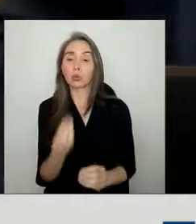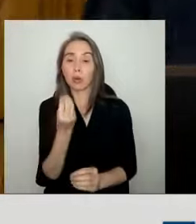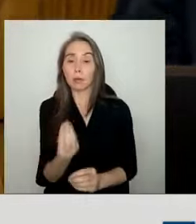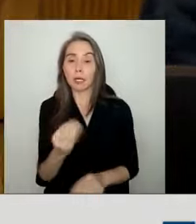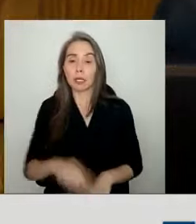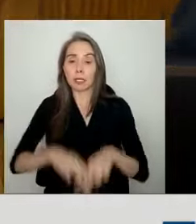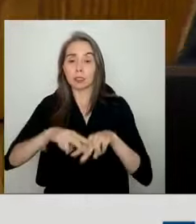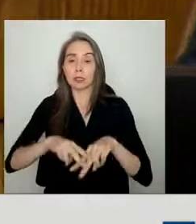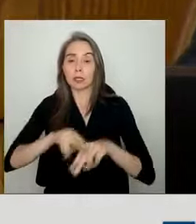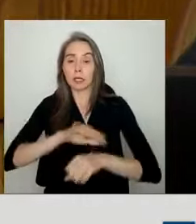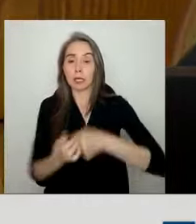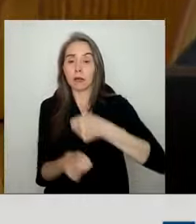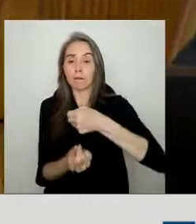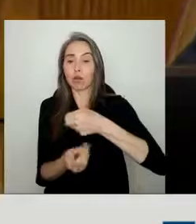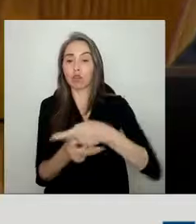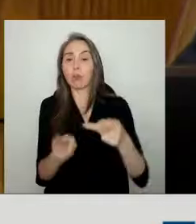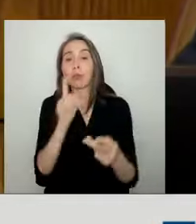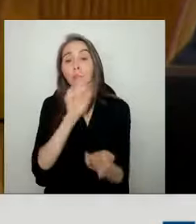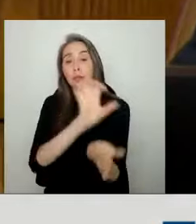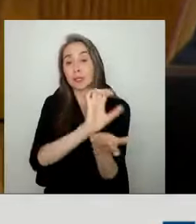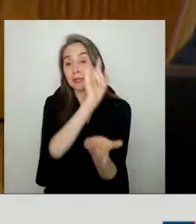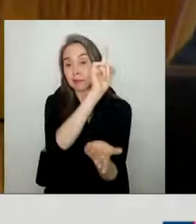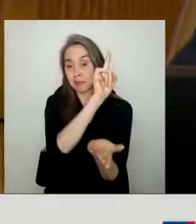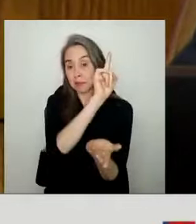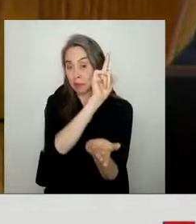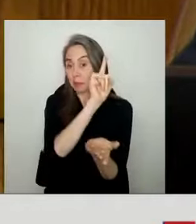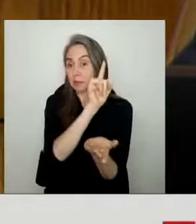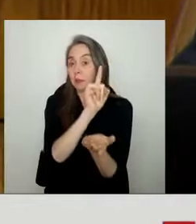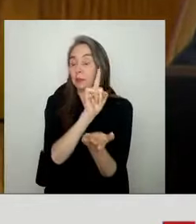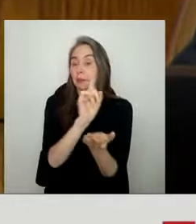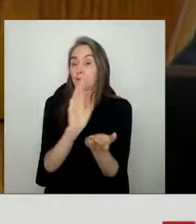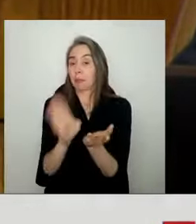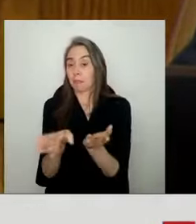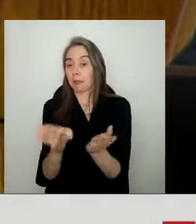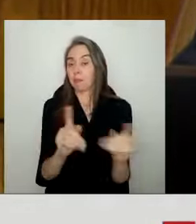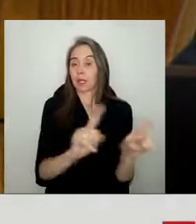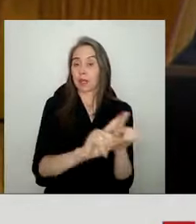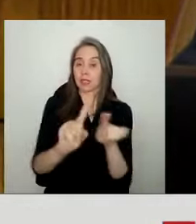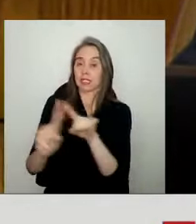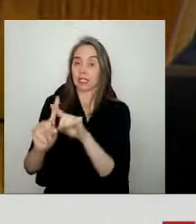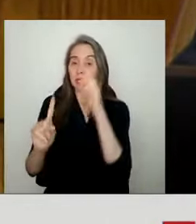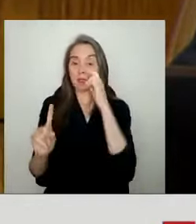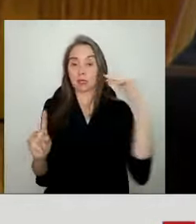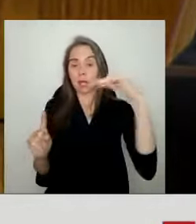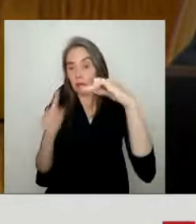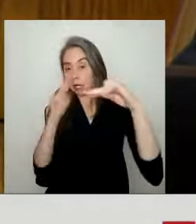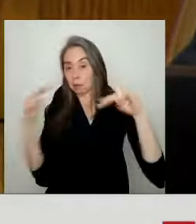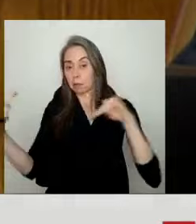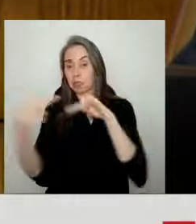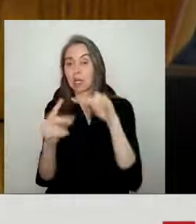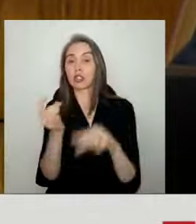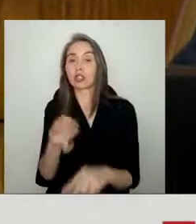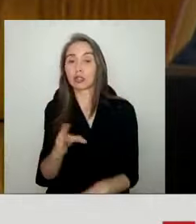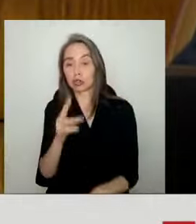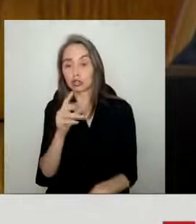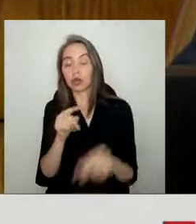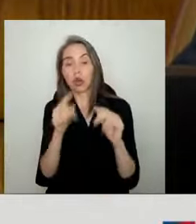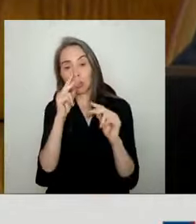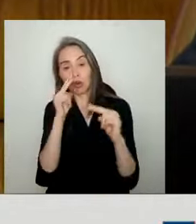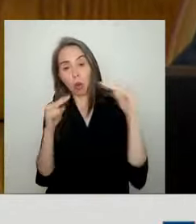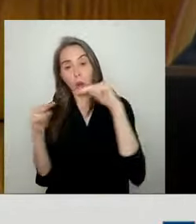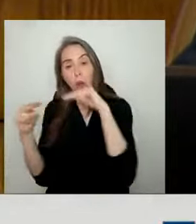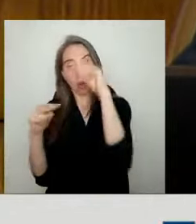públicos público por lo tanto hay que eh tener distintas miradas no solo la mirada del gobierno y puesto las